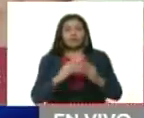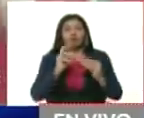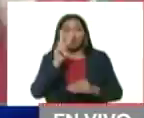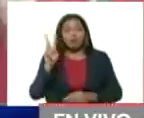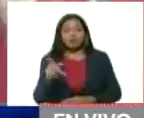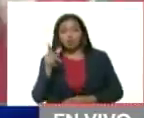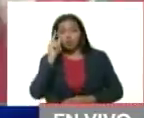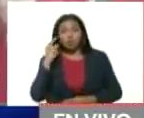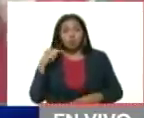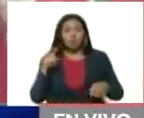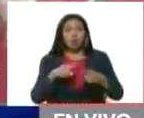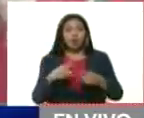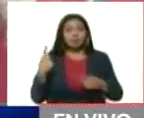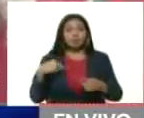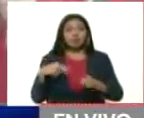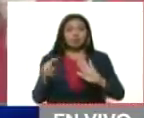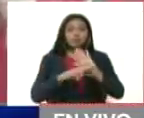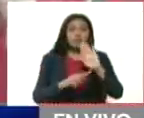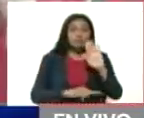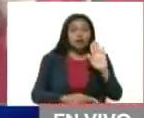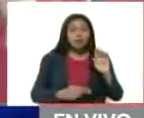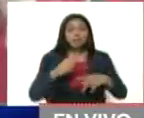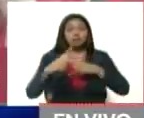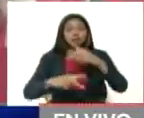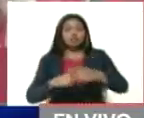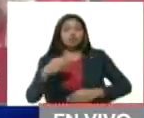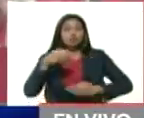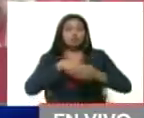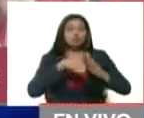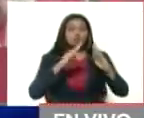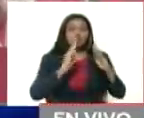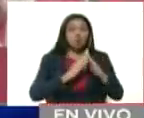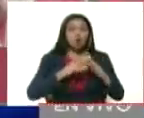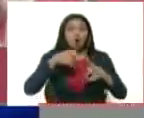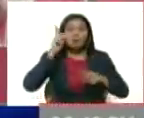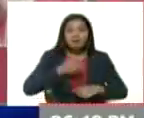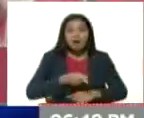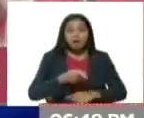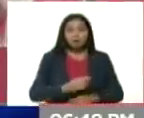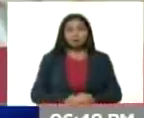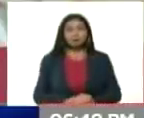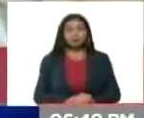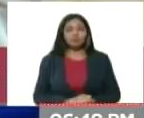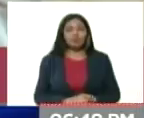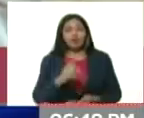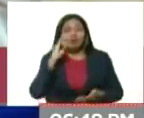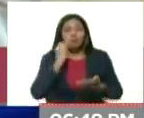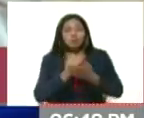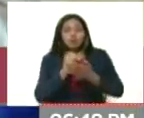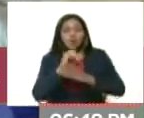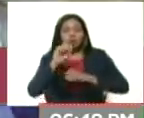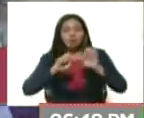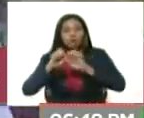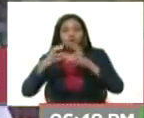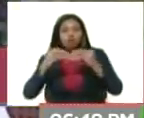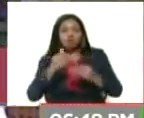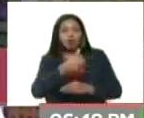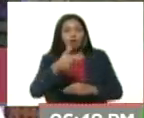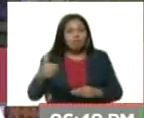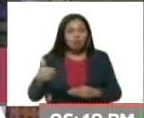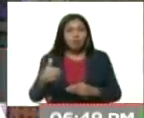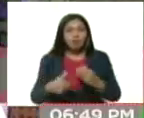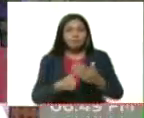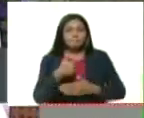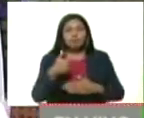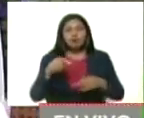venezolanas y a todos los venezolanos que tienen que cumplir con un proceso de cuarentena obligatoria, le estamos haciendo pruebas diagnósticas a todos y cada uno, además